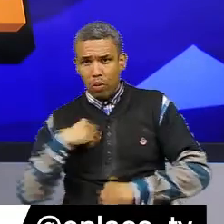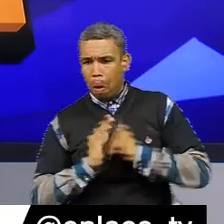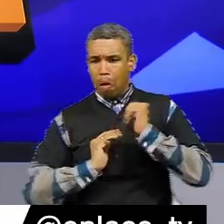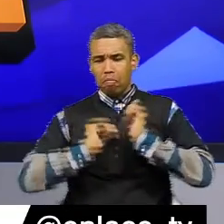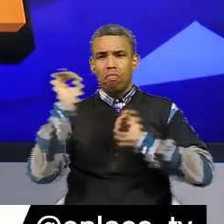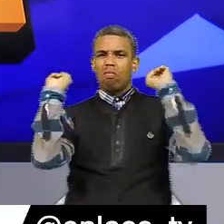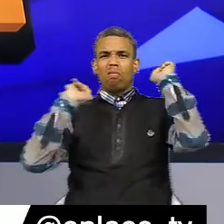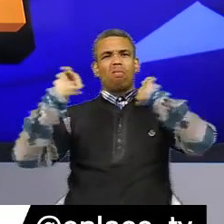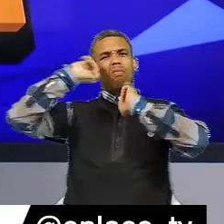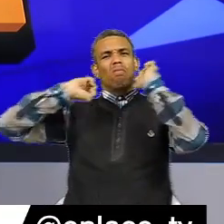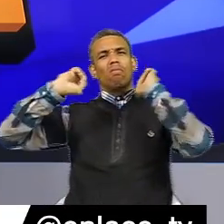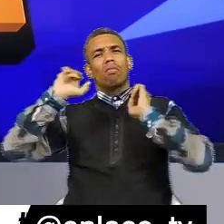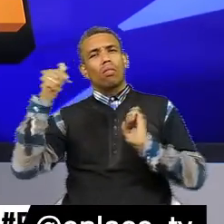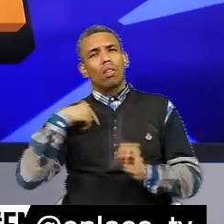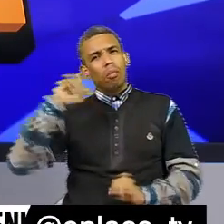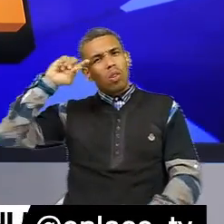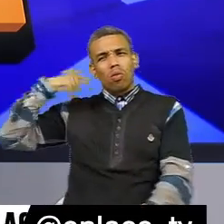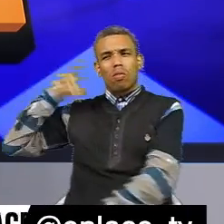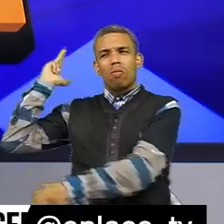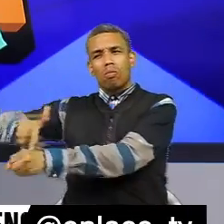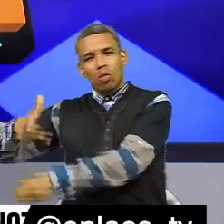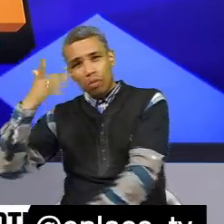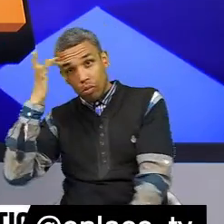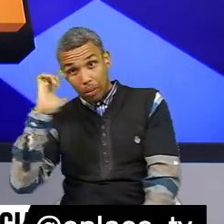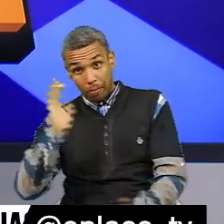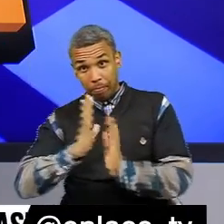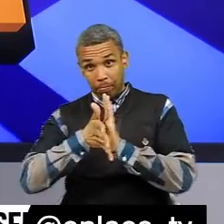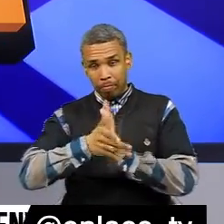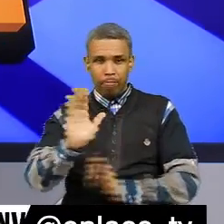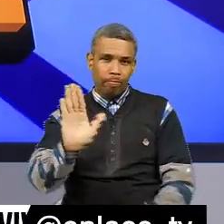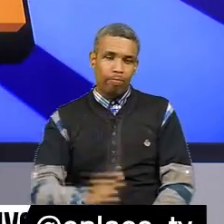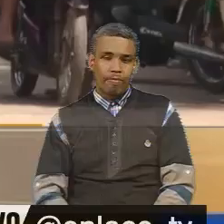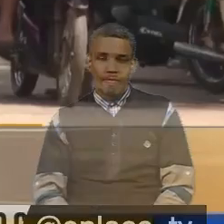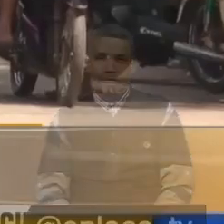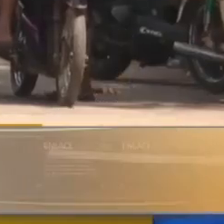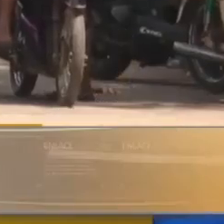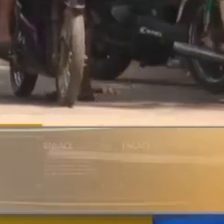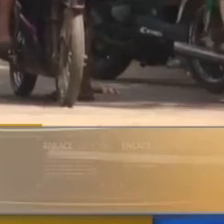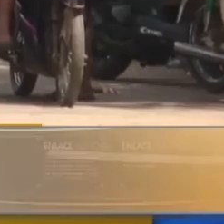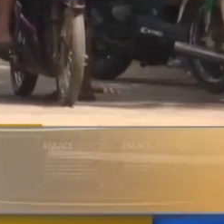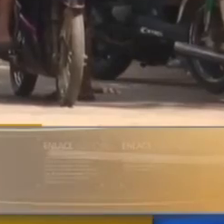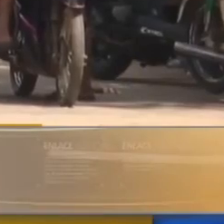informaciones serán tratadas en la presente emisión. Bienvenidos a Enlace Noticias.